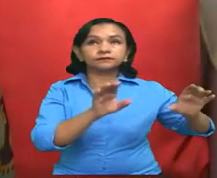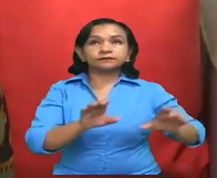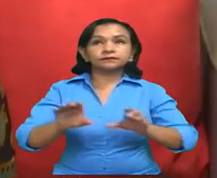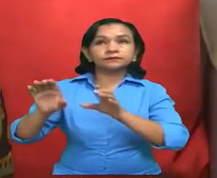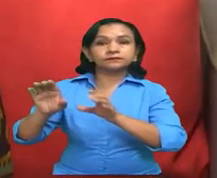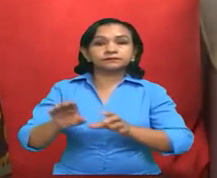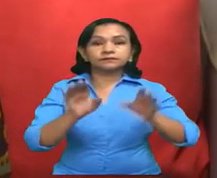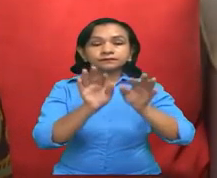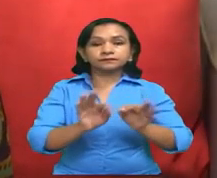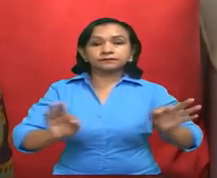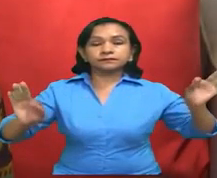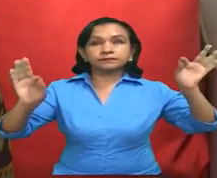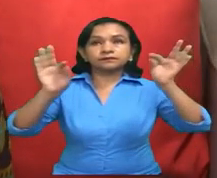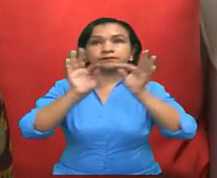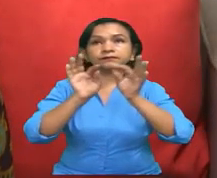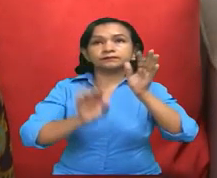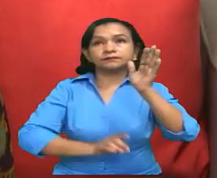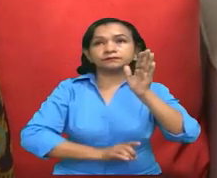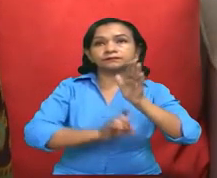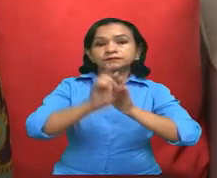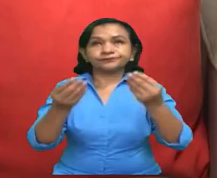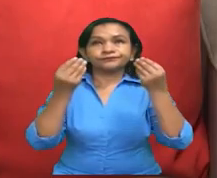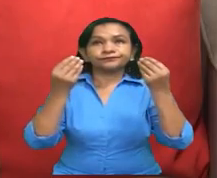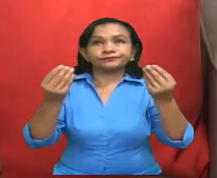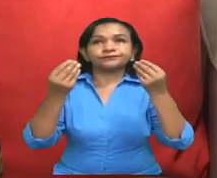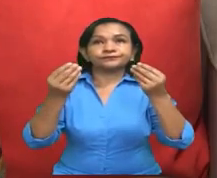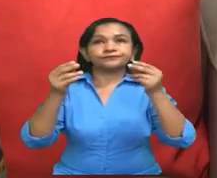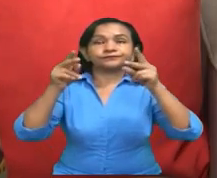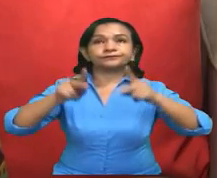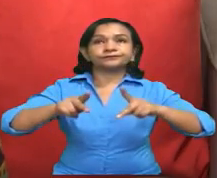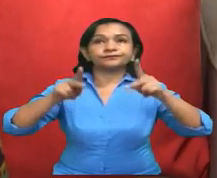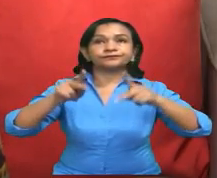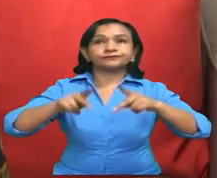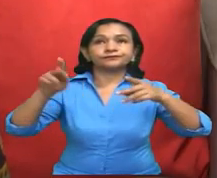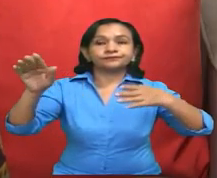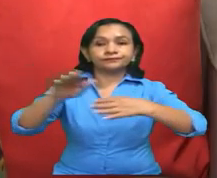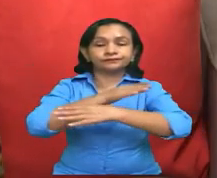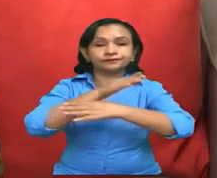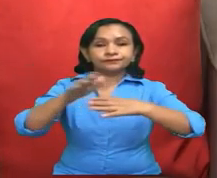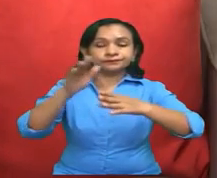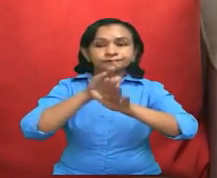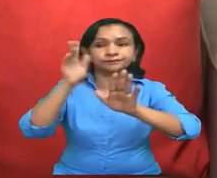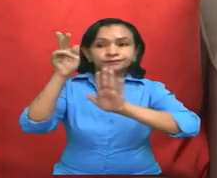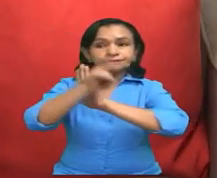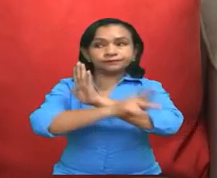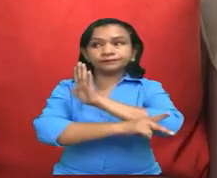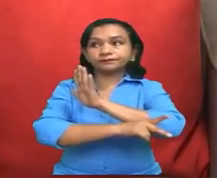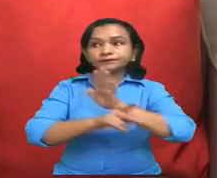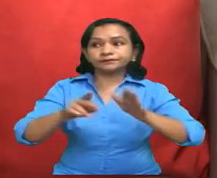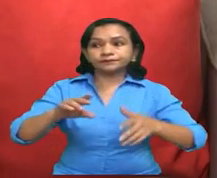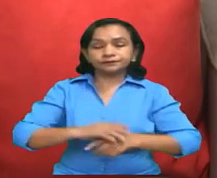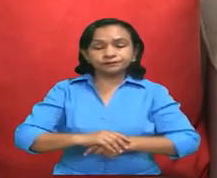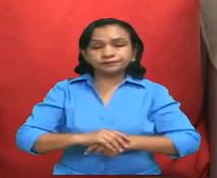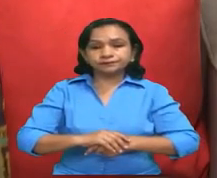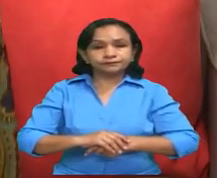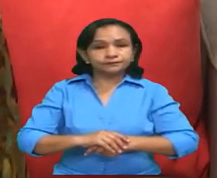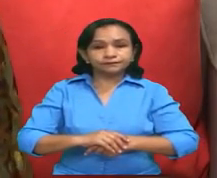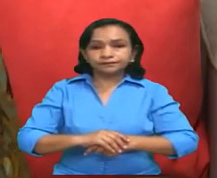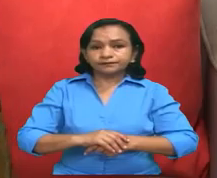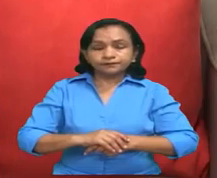que se desarrolló en estos días en Nicaragua, y se trata de la primera edición, ¿no?, de la Feria Internacional de Turismo de